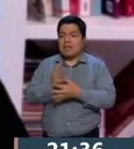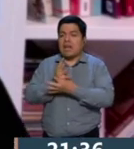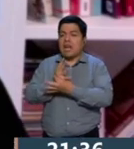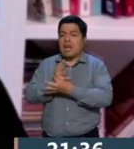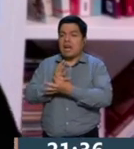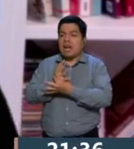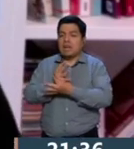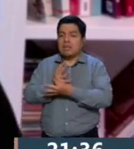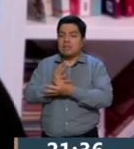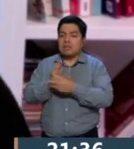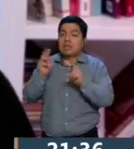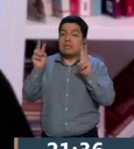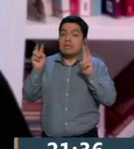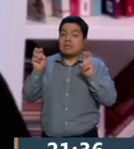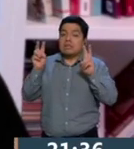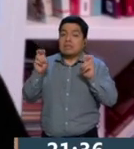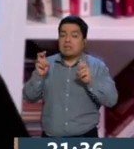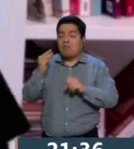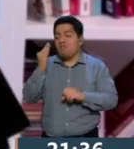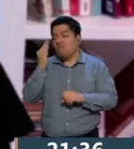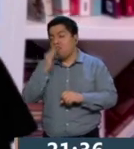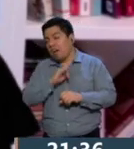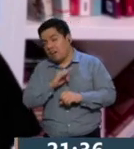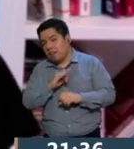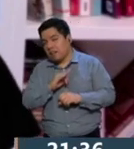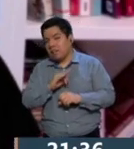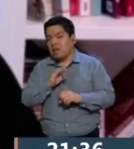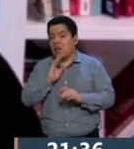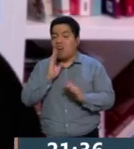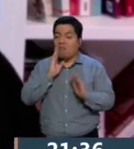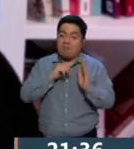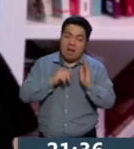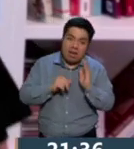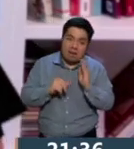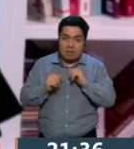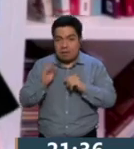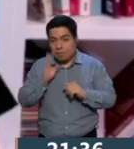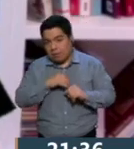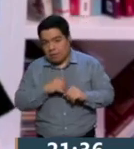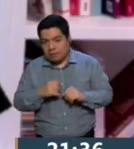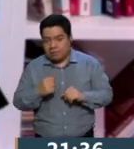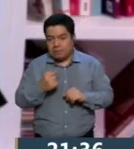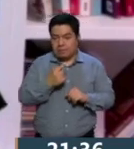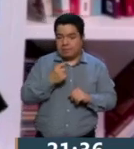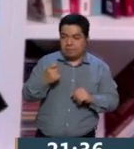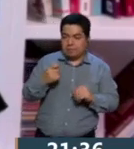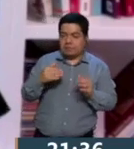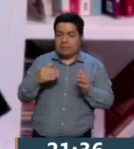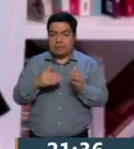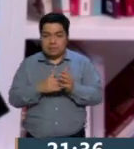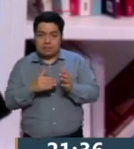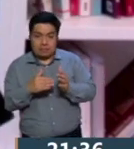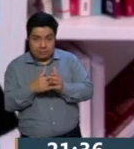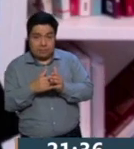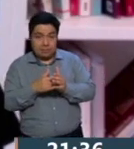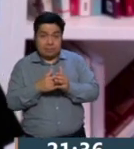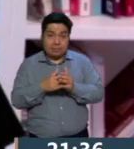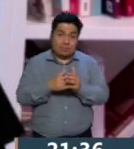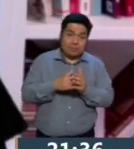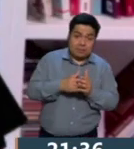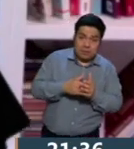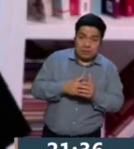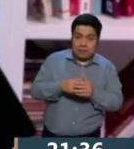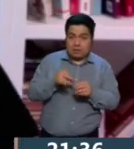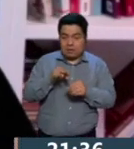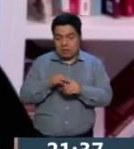motivo para ubicar por ahí un fraude. Y aunque es un número menor respecto a los 100 millones de mexicanos que vamos a poder votar,